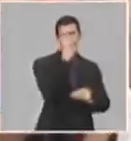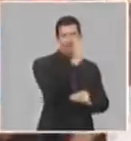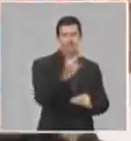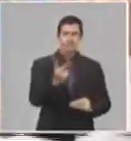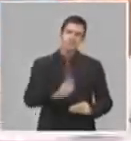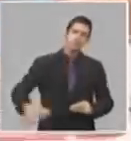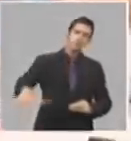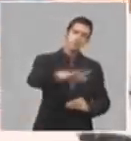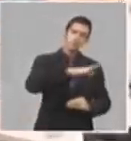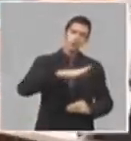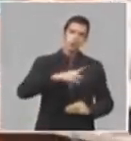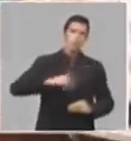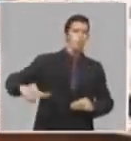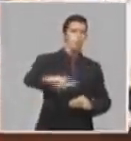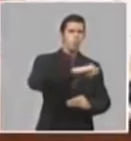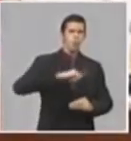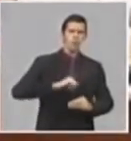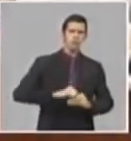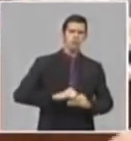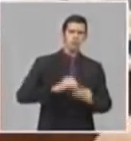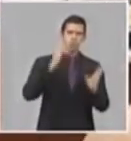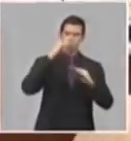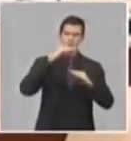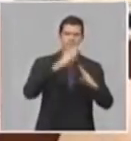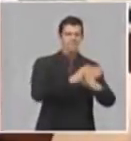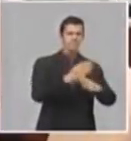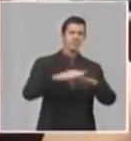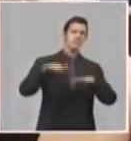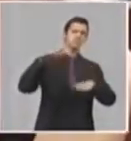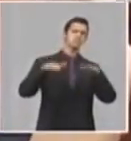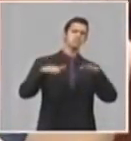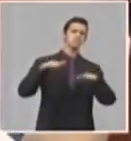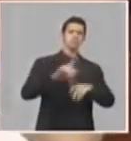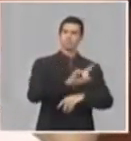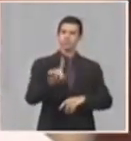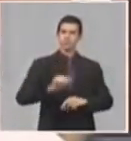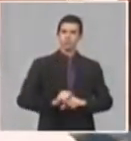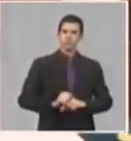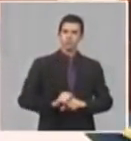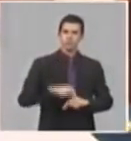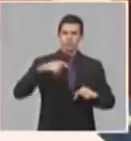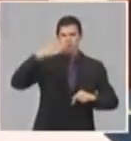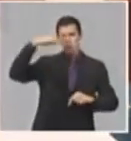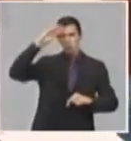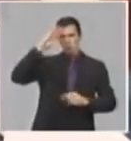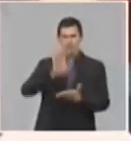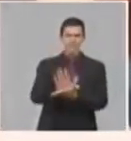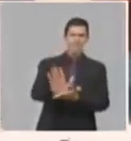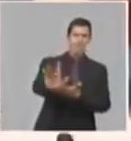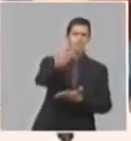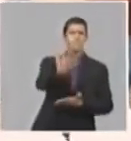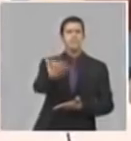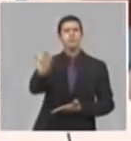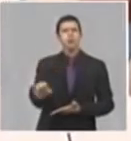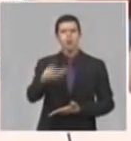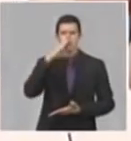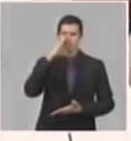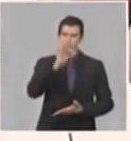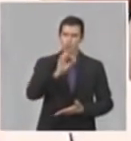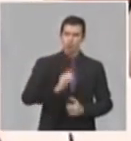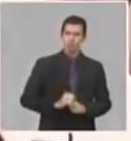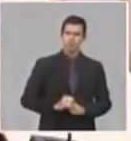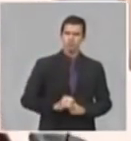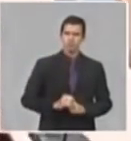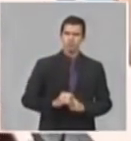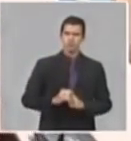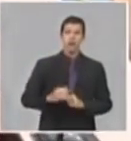dudar. Nadie queda desamparado en nuestro país. Así ha sido, así es y será siempre.